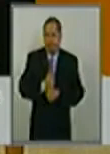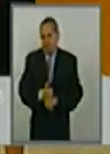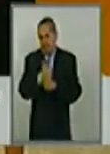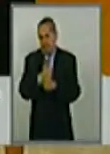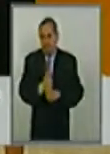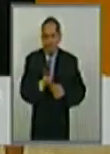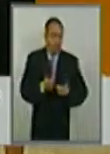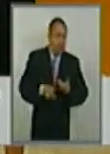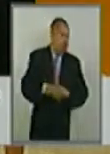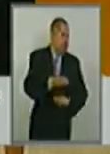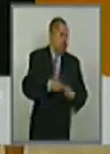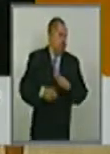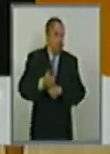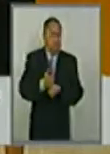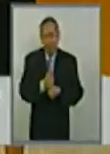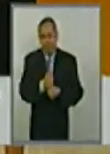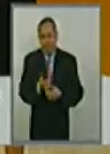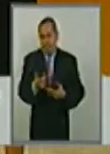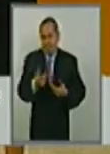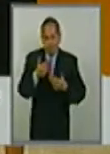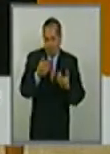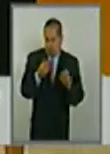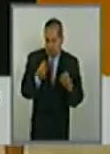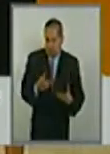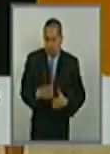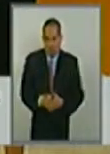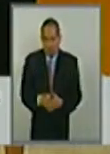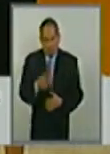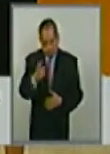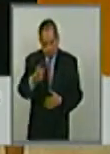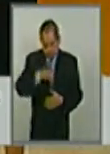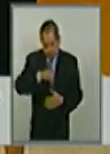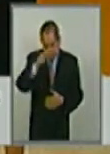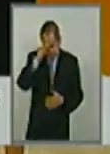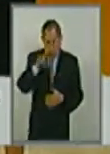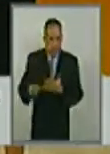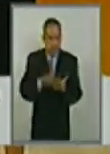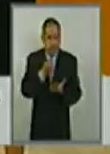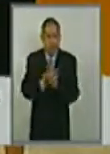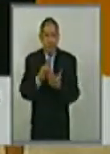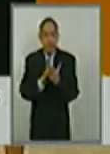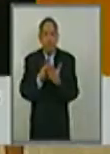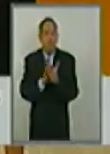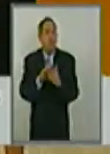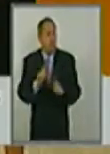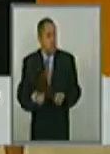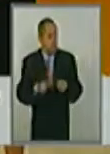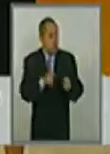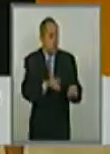penurias económicas y sociales. Ante esta situación, la ley contempla